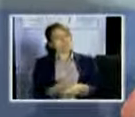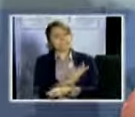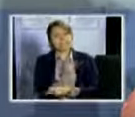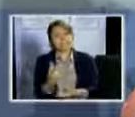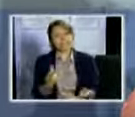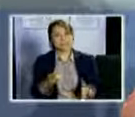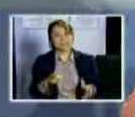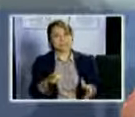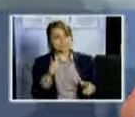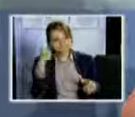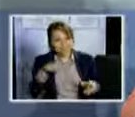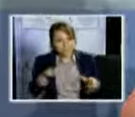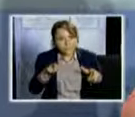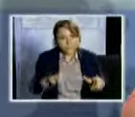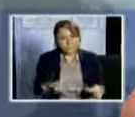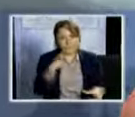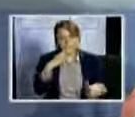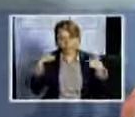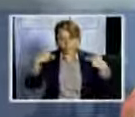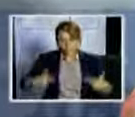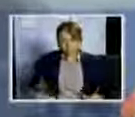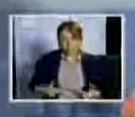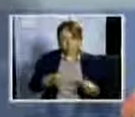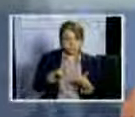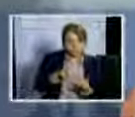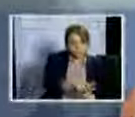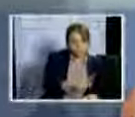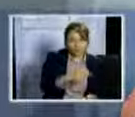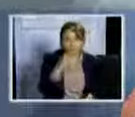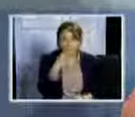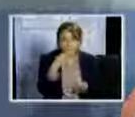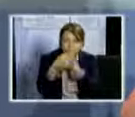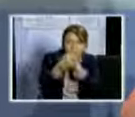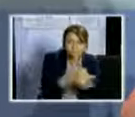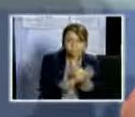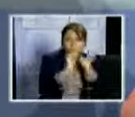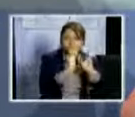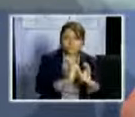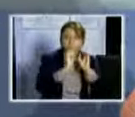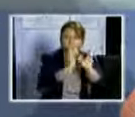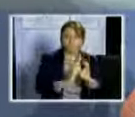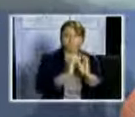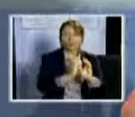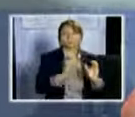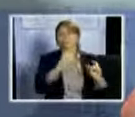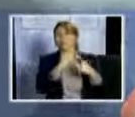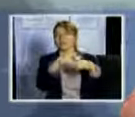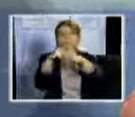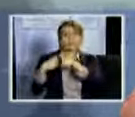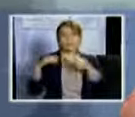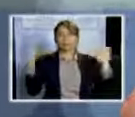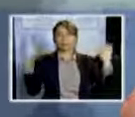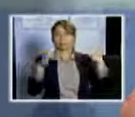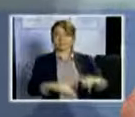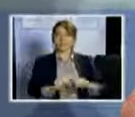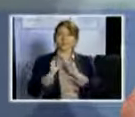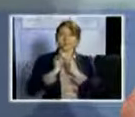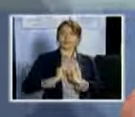parlamentarios de prácticamente todo el mundo, ¿no? Muchísimos países que participan, con parlamentos de países que participamos en